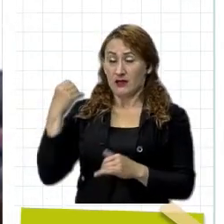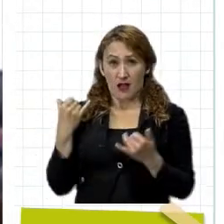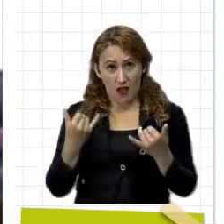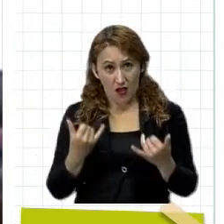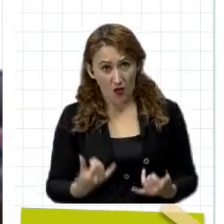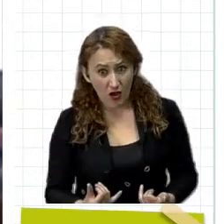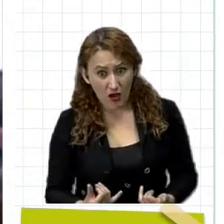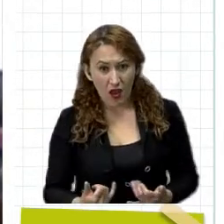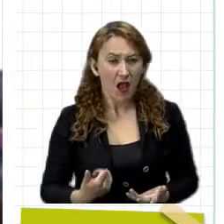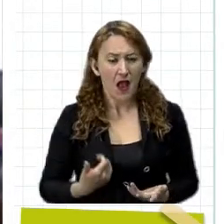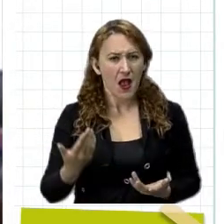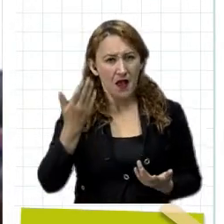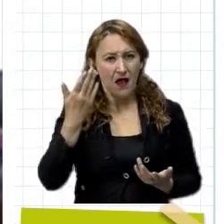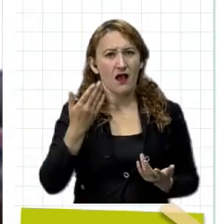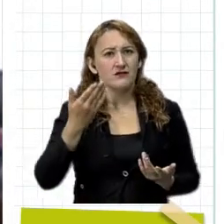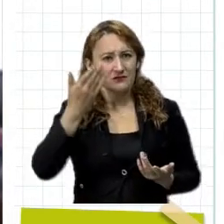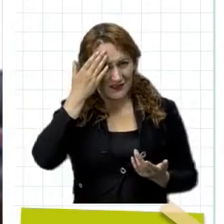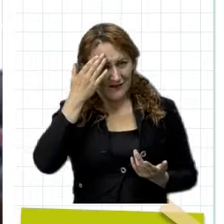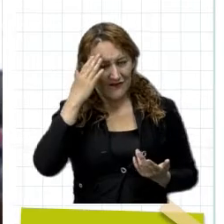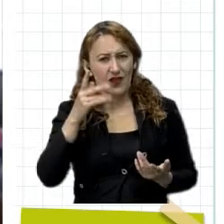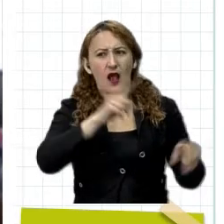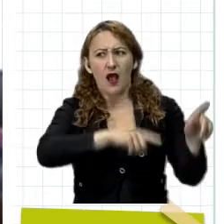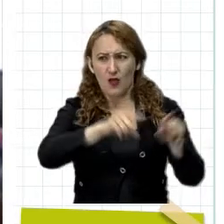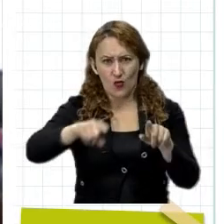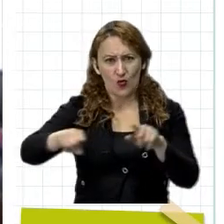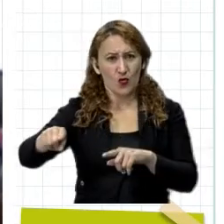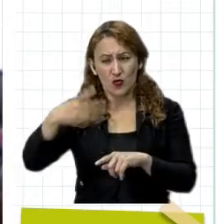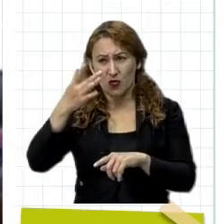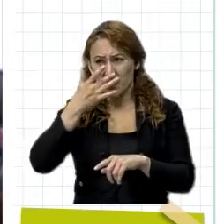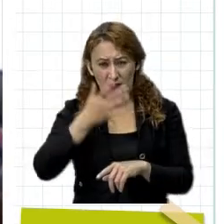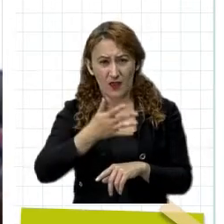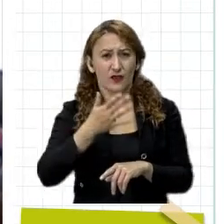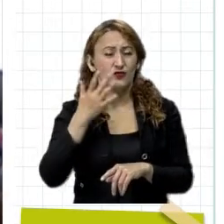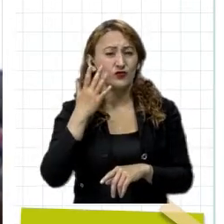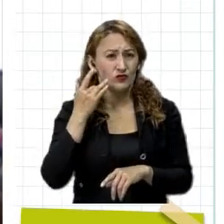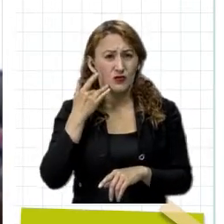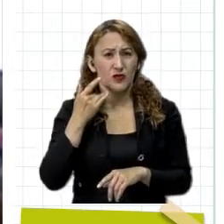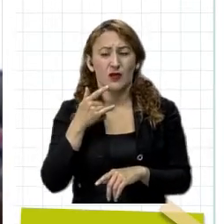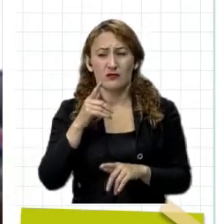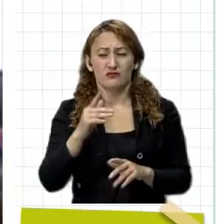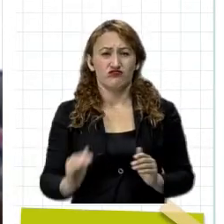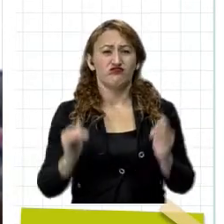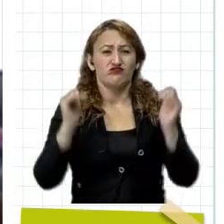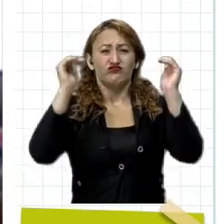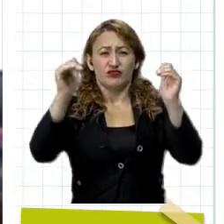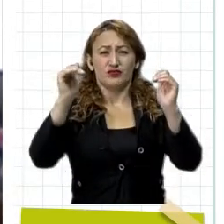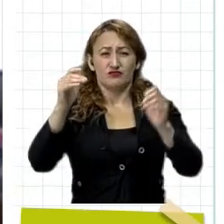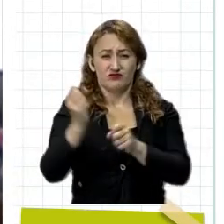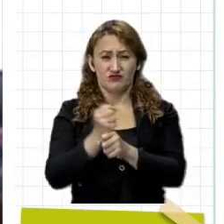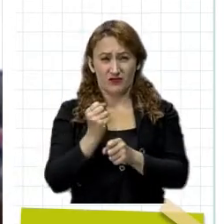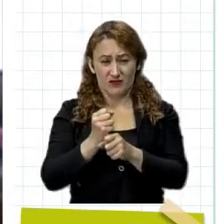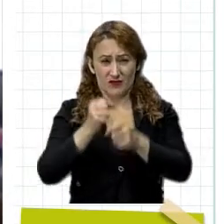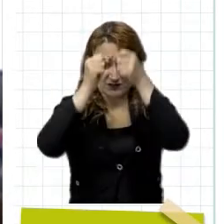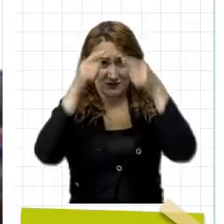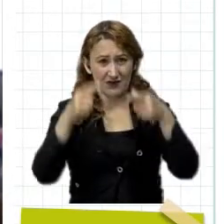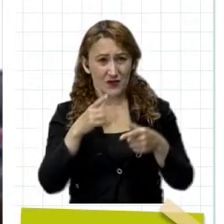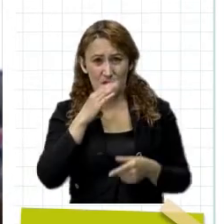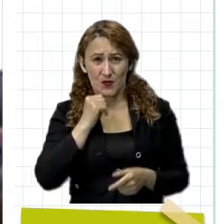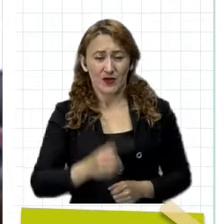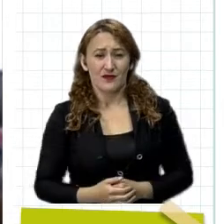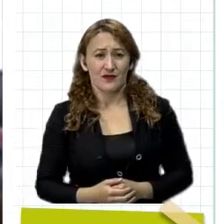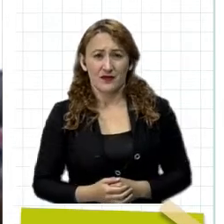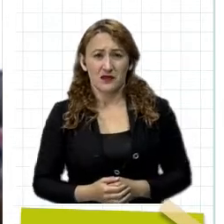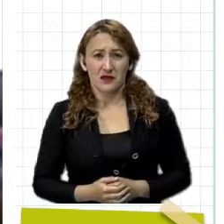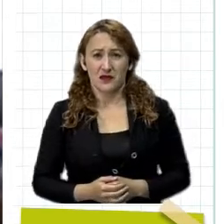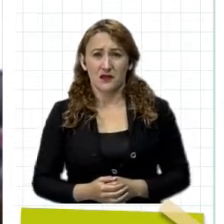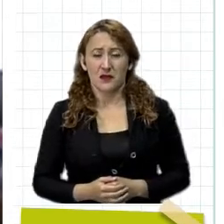la existencia de negros y mulatos en algunos cargos destacados de la administración pública. No han sido pocos los